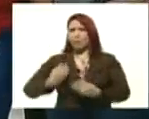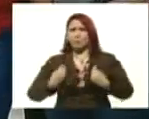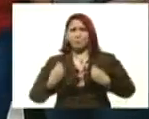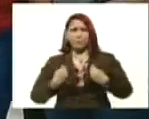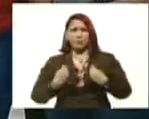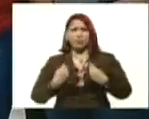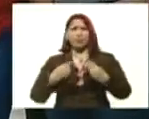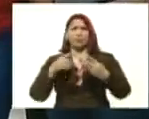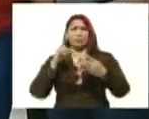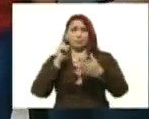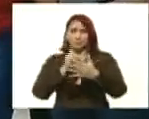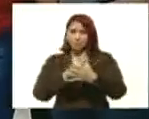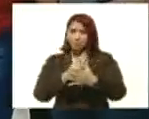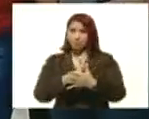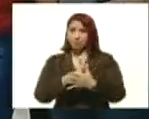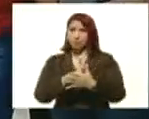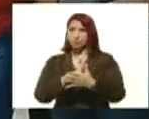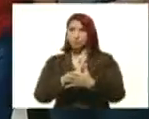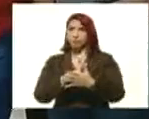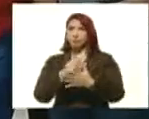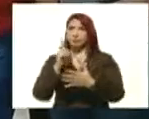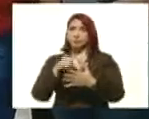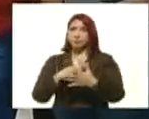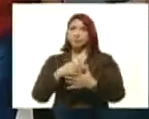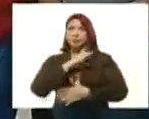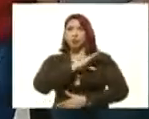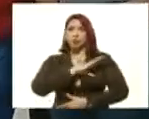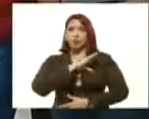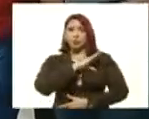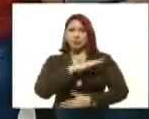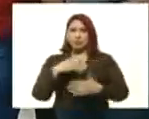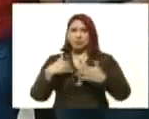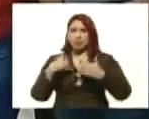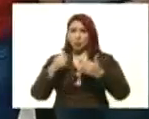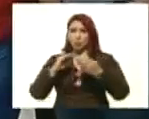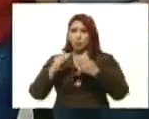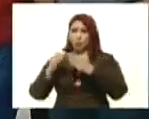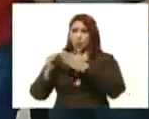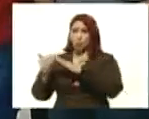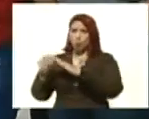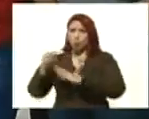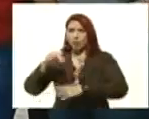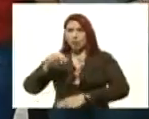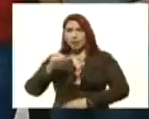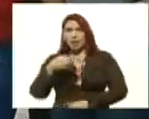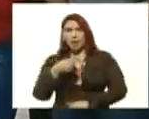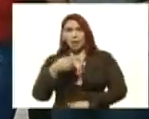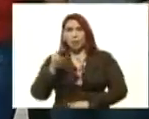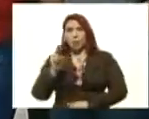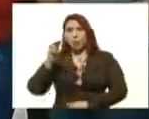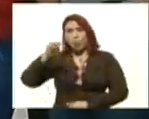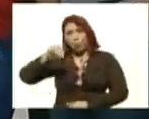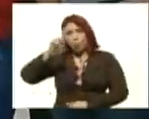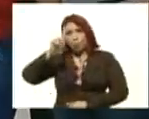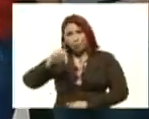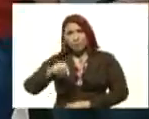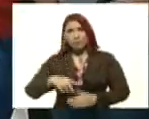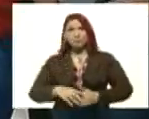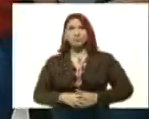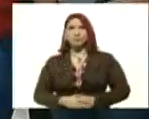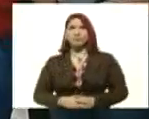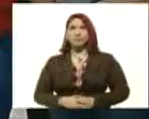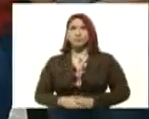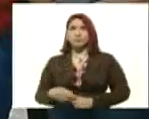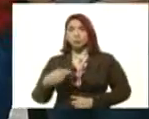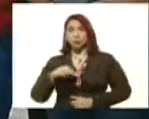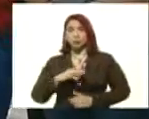y Felicia Huice, está el Comité de Salud de la Comuna, Nahum Fernández está acá con nosotros, y